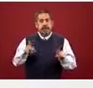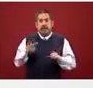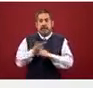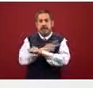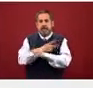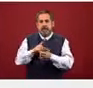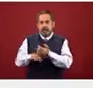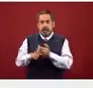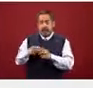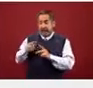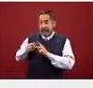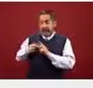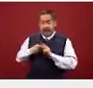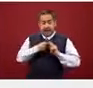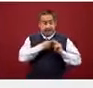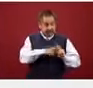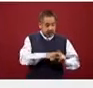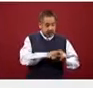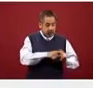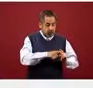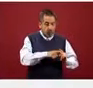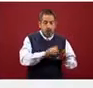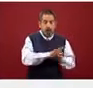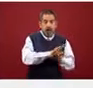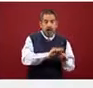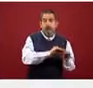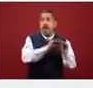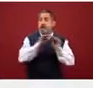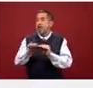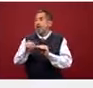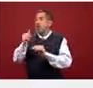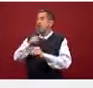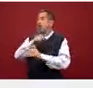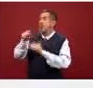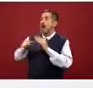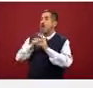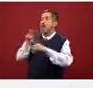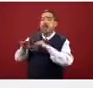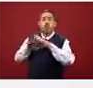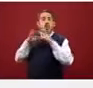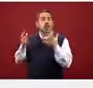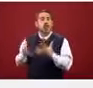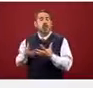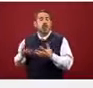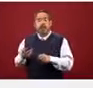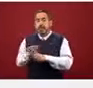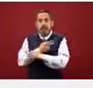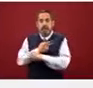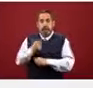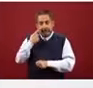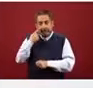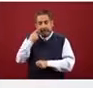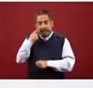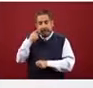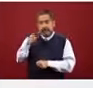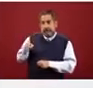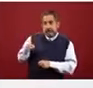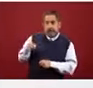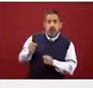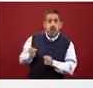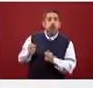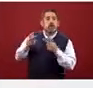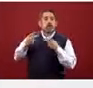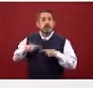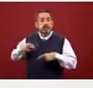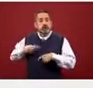ocurrido desde que la epidemia cambió de lugar en el mundo, que es el aumento de la proporción de personas